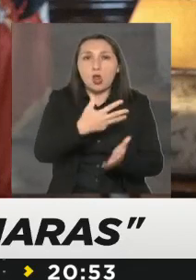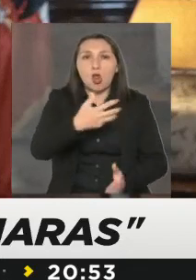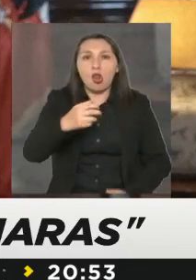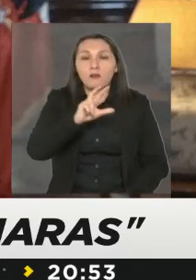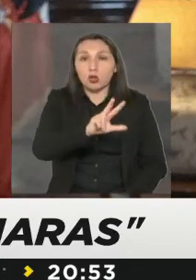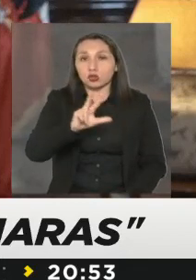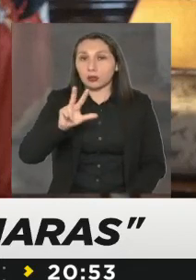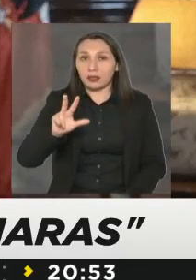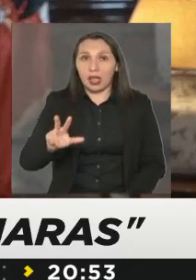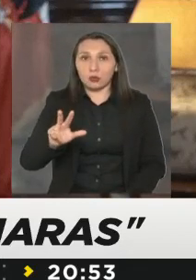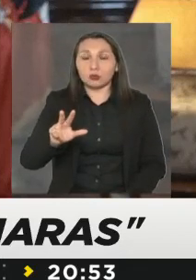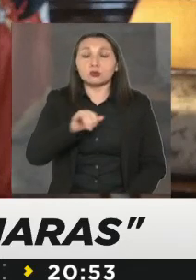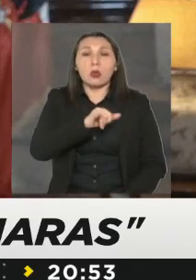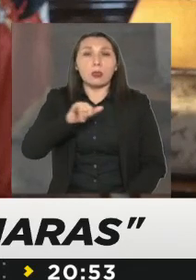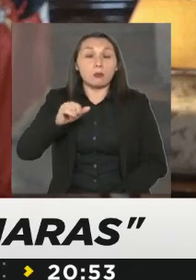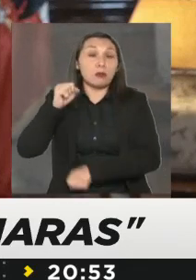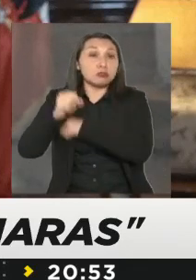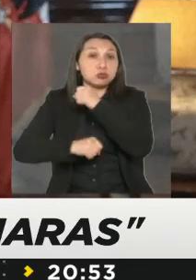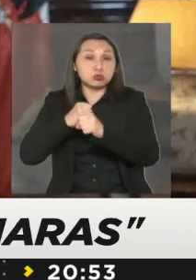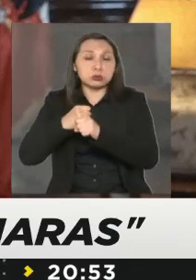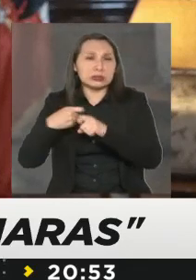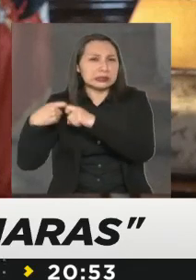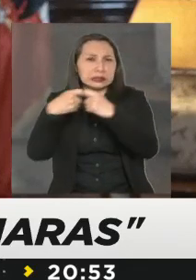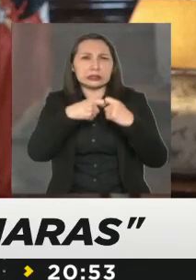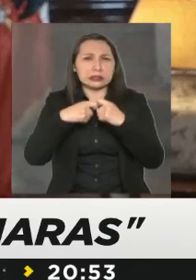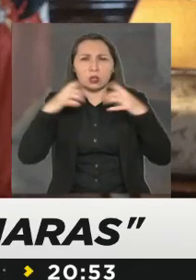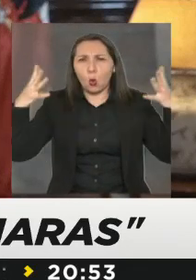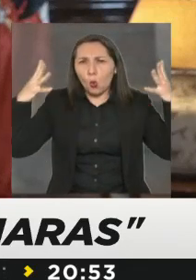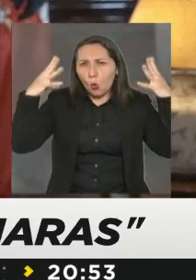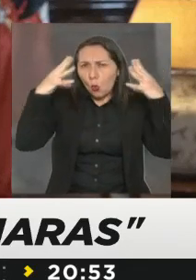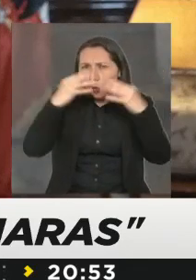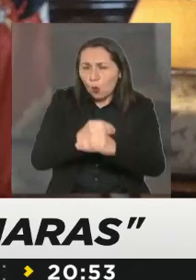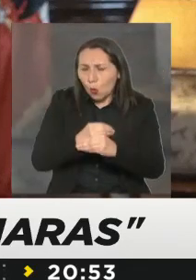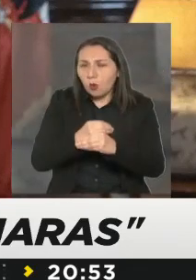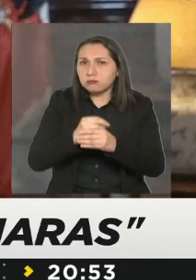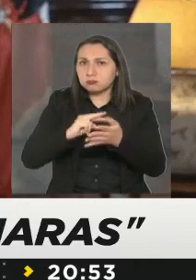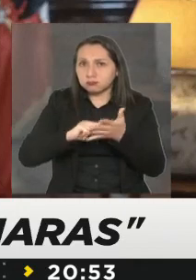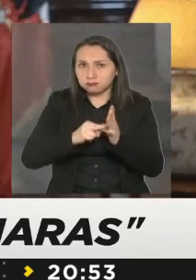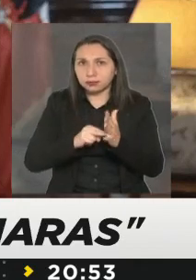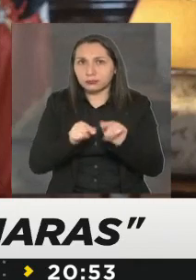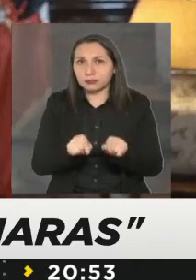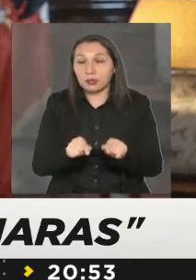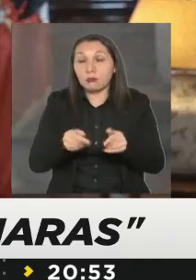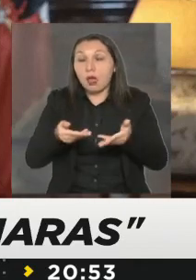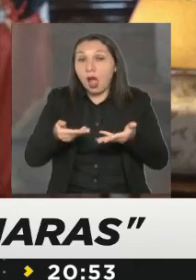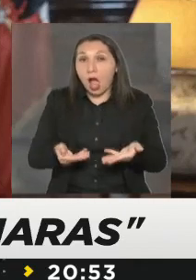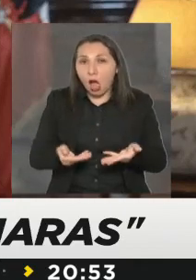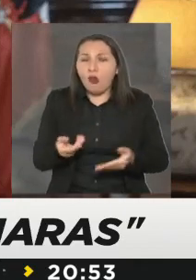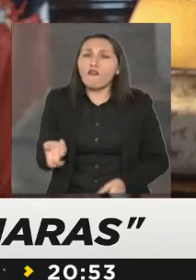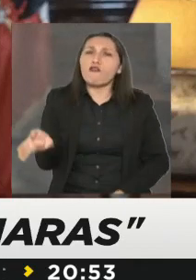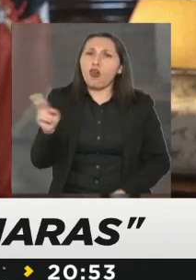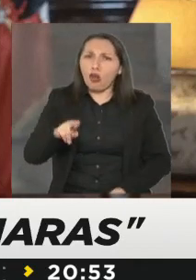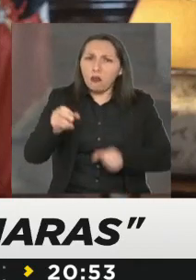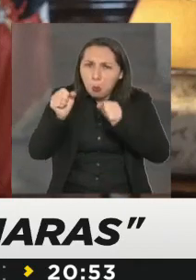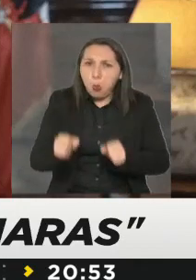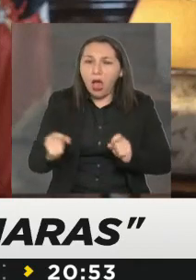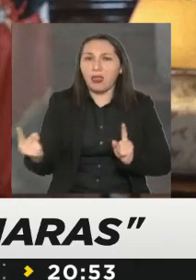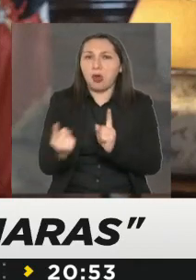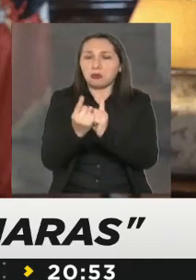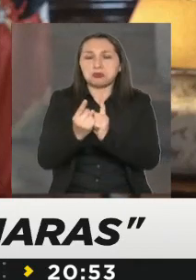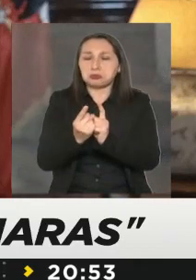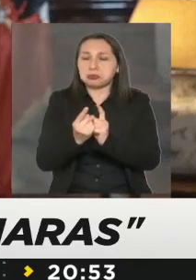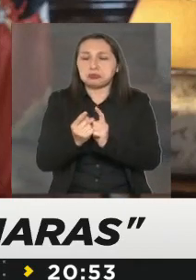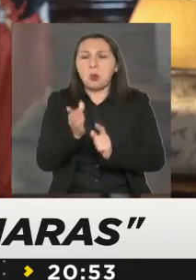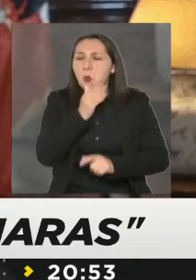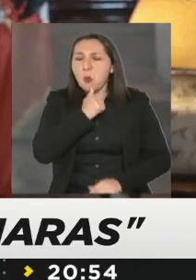1988 después de años de enfrentamiento y oscuridad hoy lo volveremos a hacer no